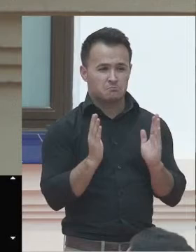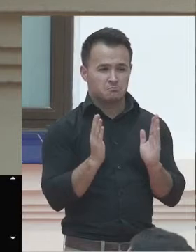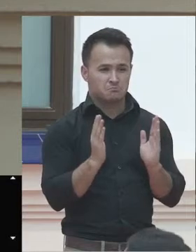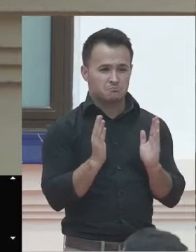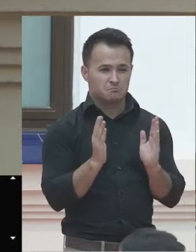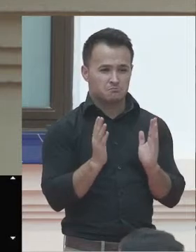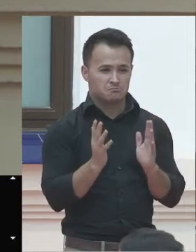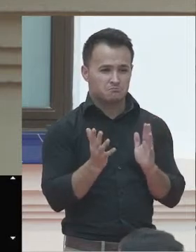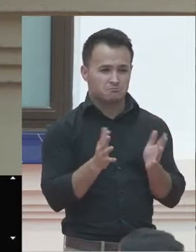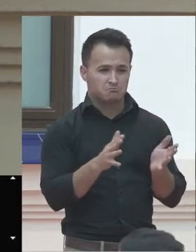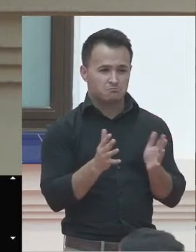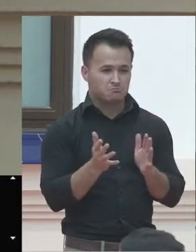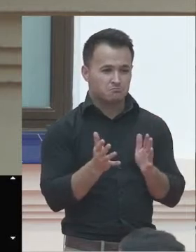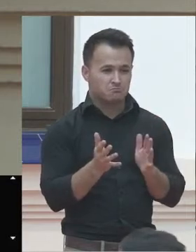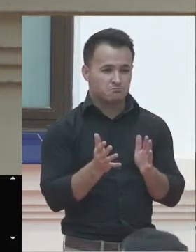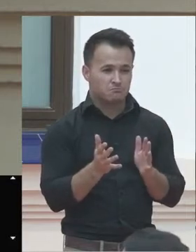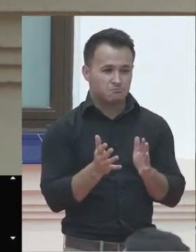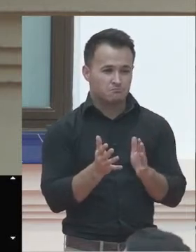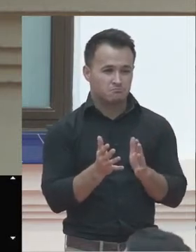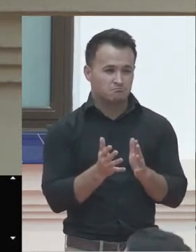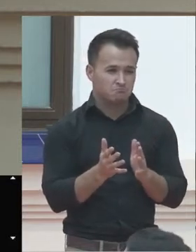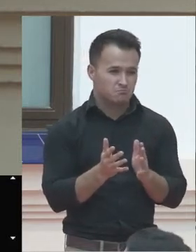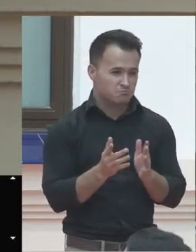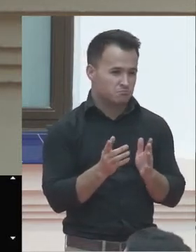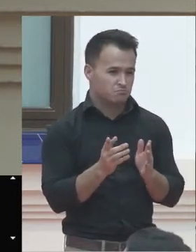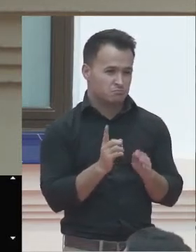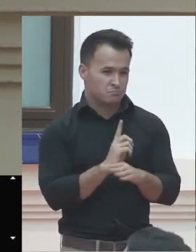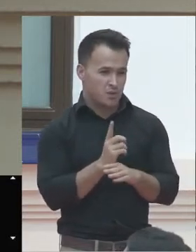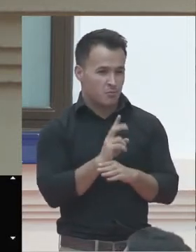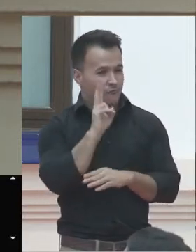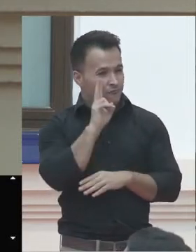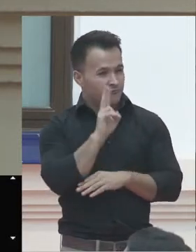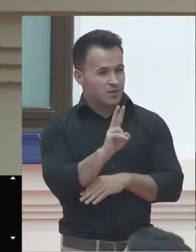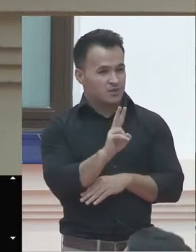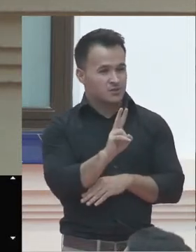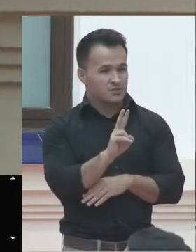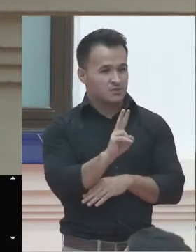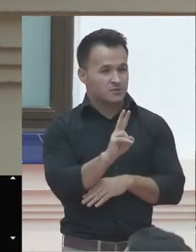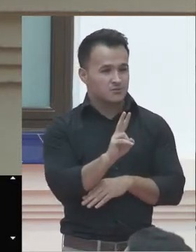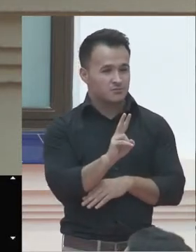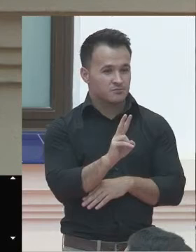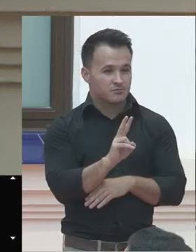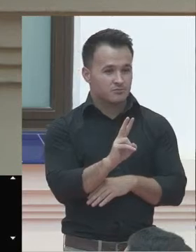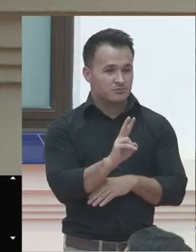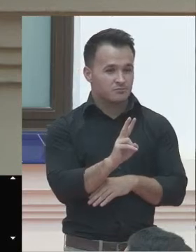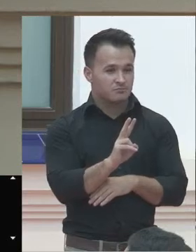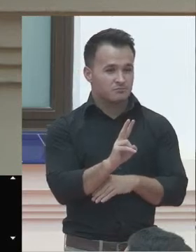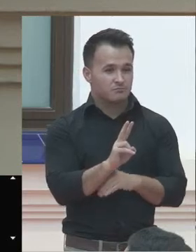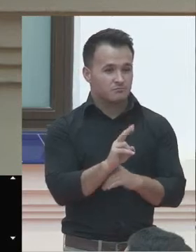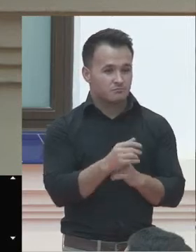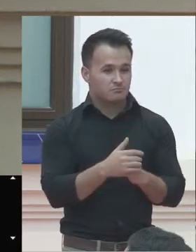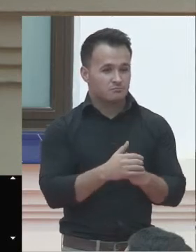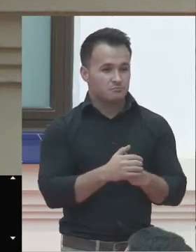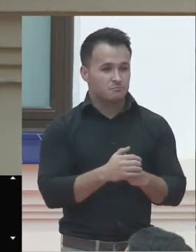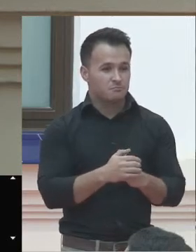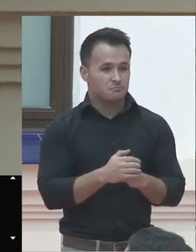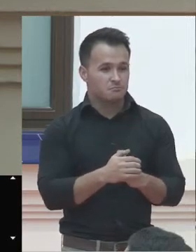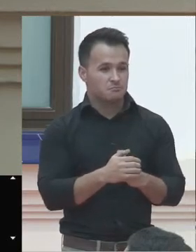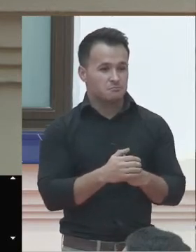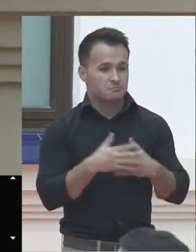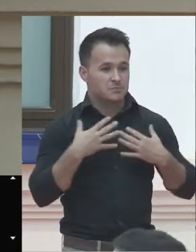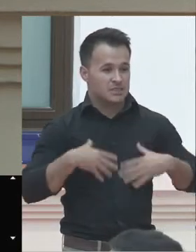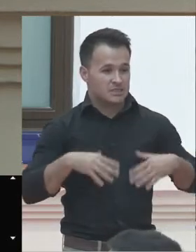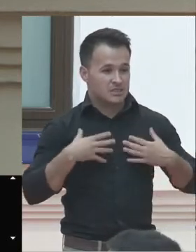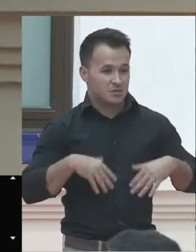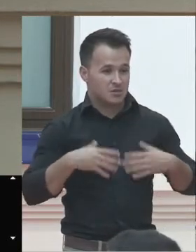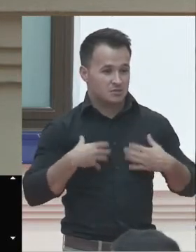casi inmediato, veréis cómo los vestibles van a acudir en nuestra ayuda. Una cosa en